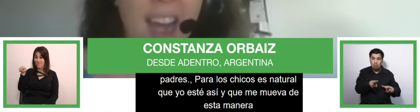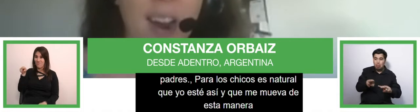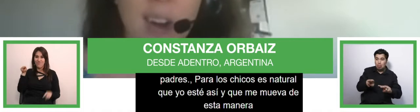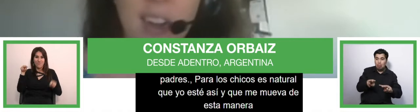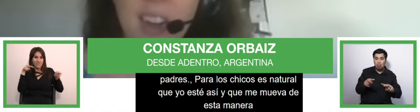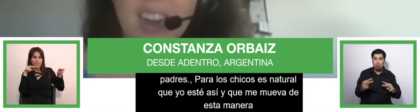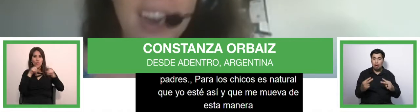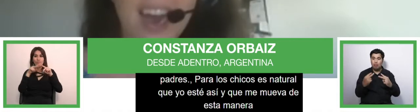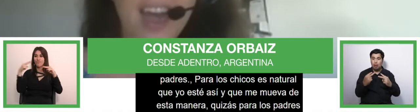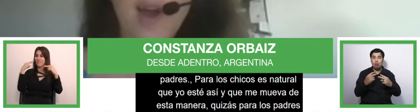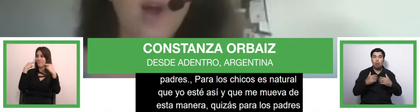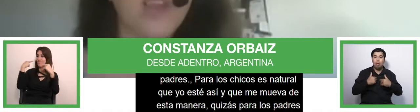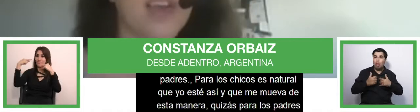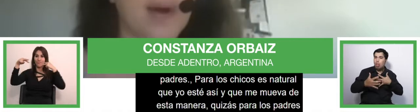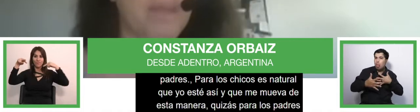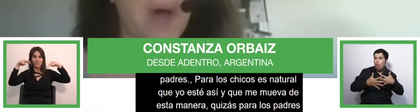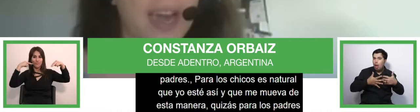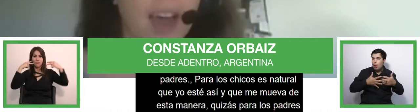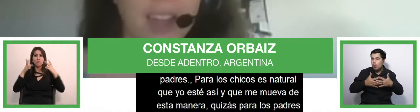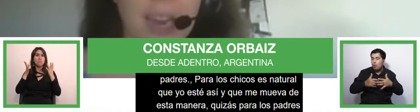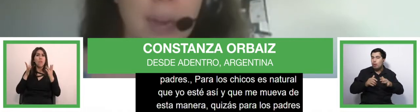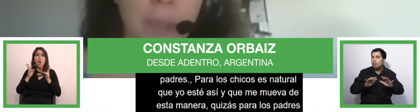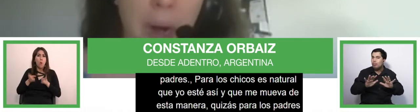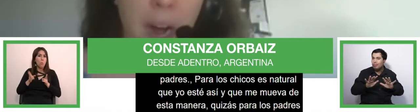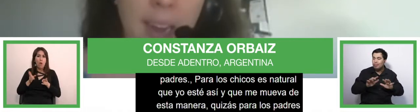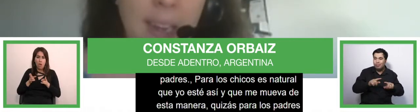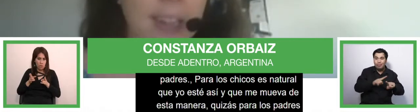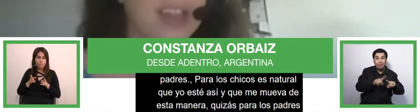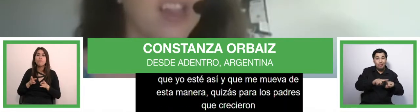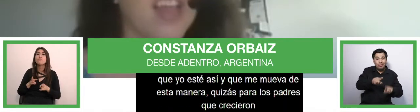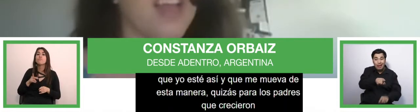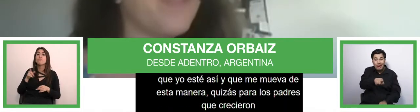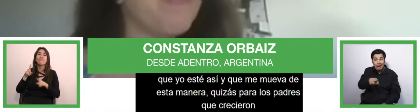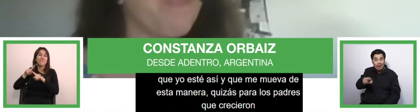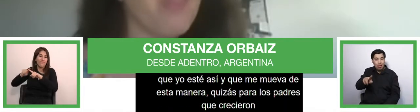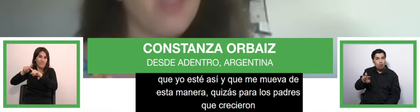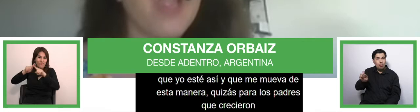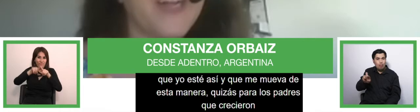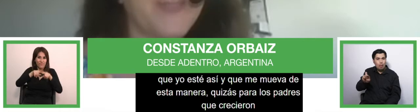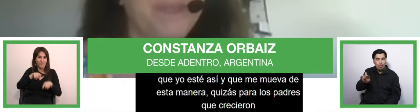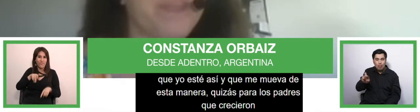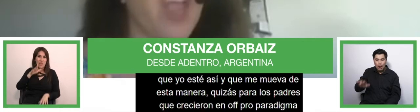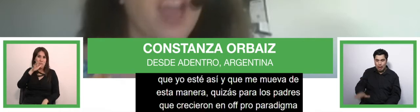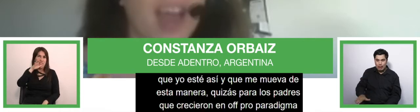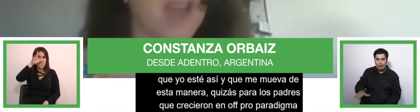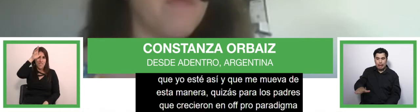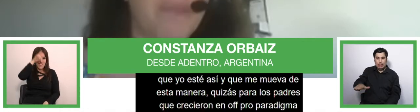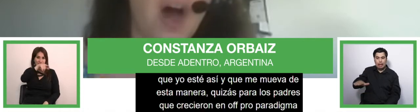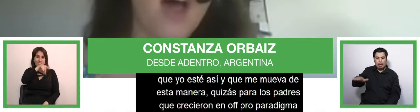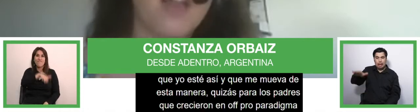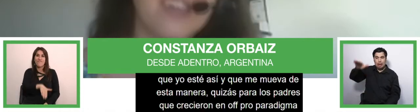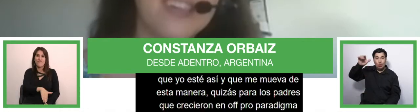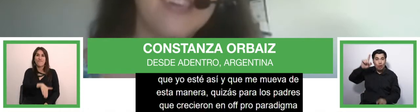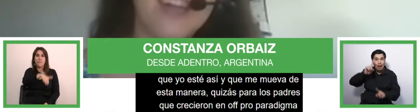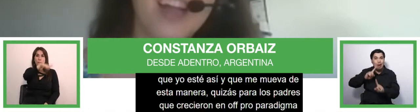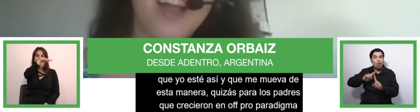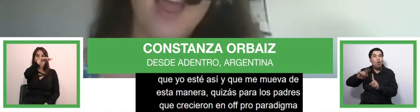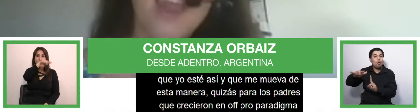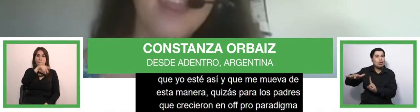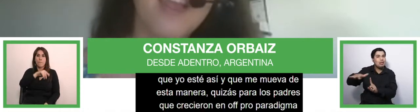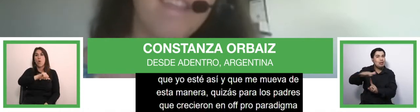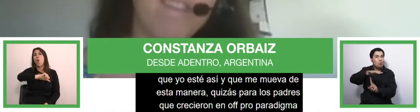crecieron en otro paradigma, Es más